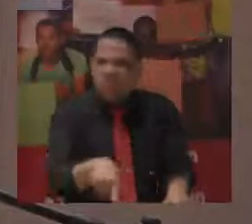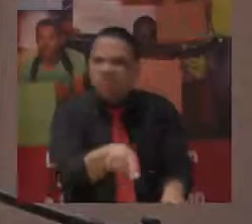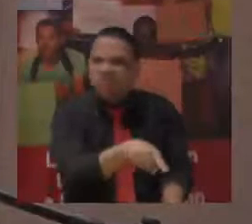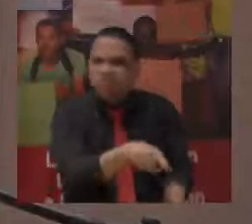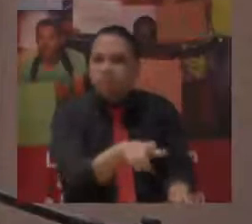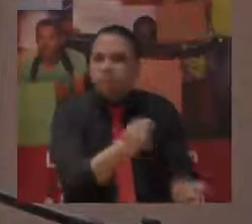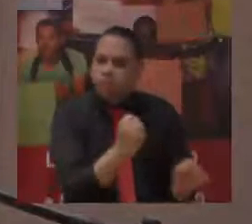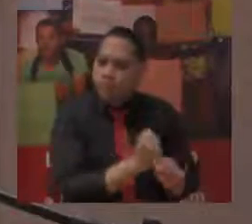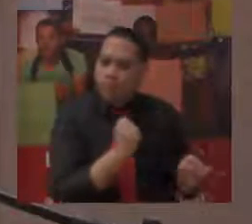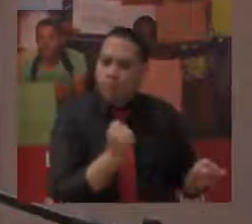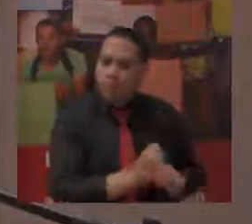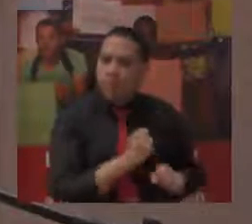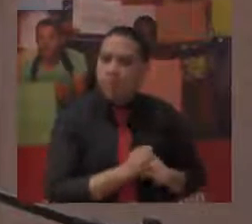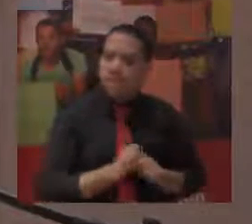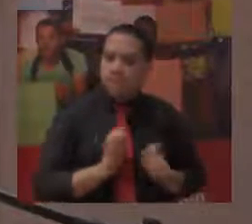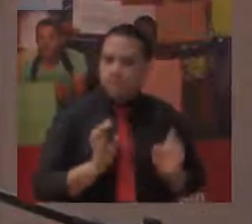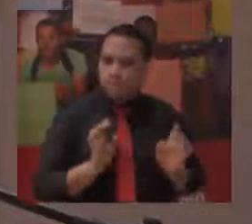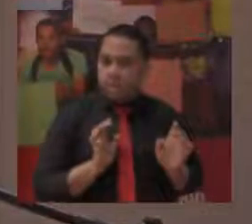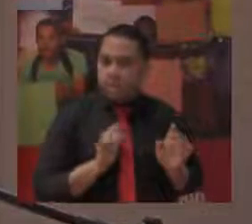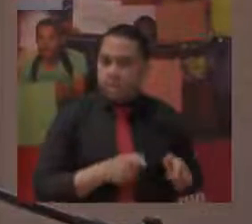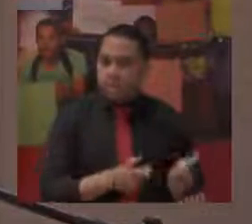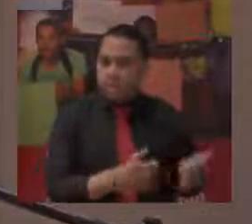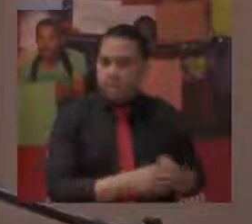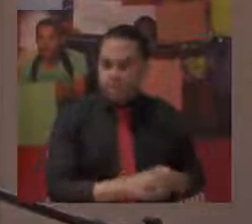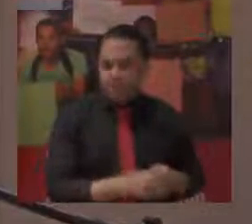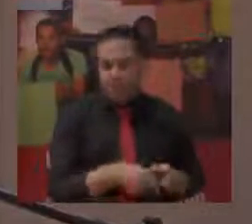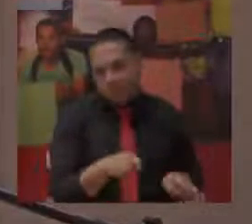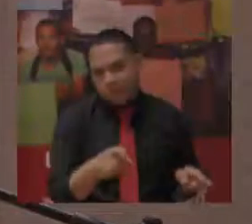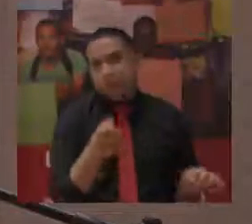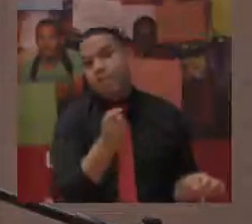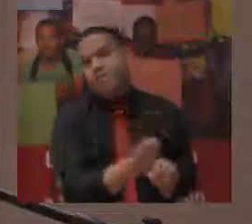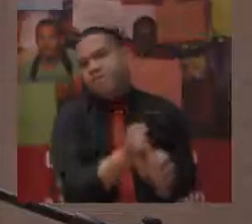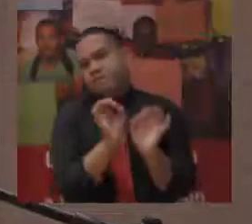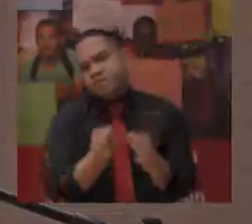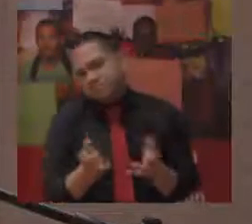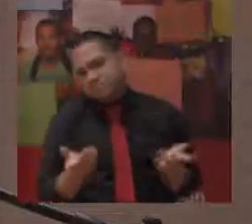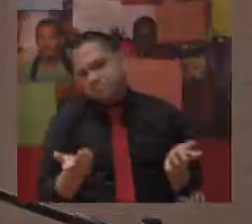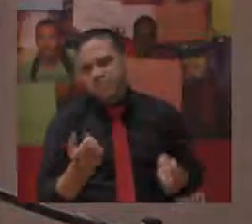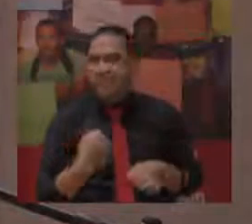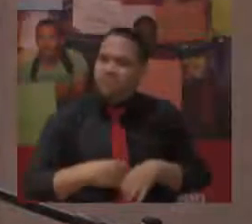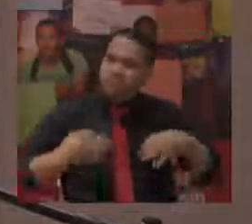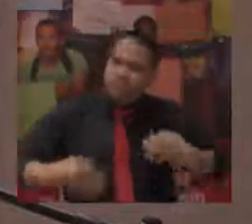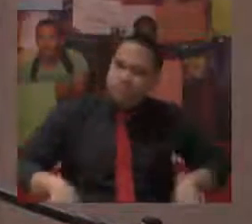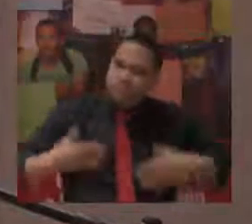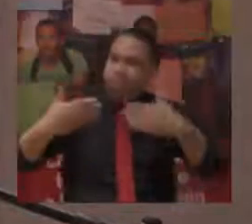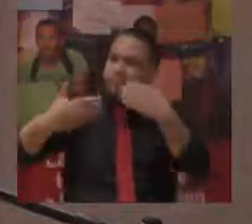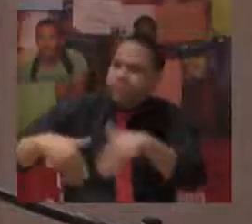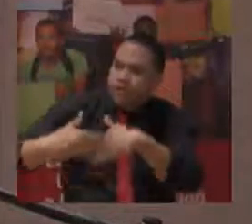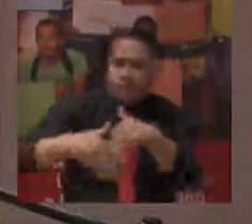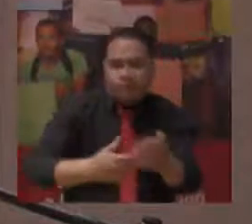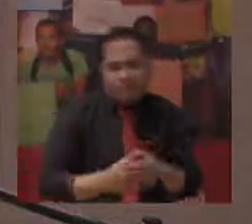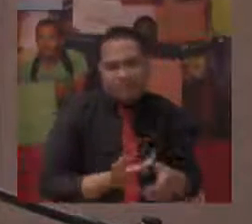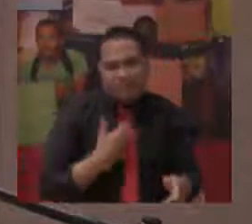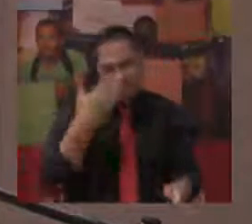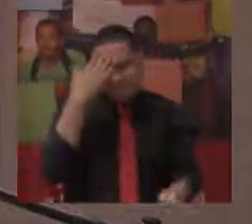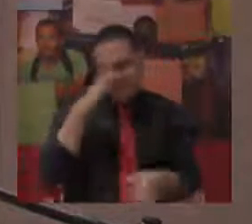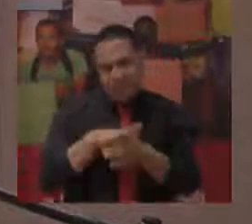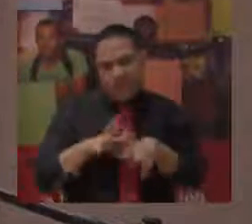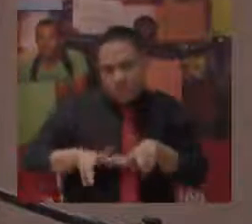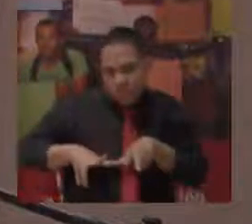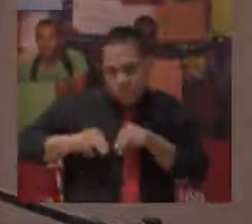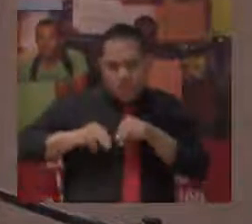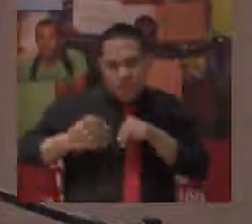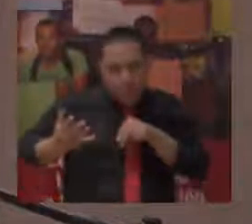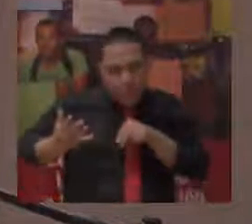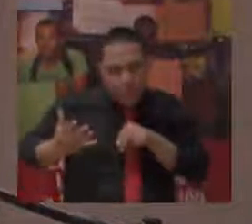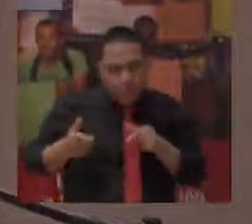ocupadas. Desafortunadamente muchas en la informalidad. Y creo que es un desafío que tenemos como sociedad, cómo rompemos